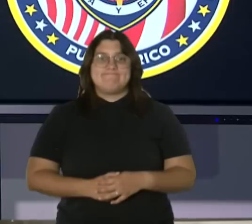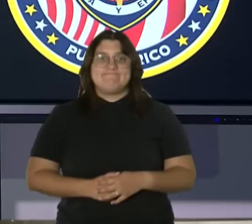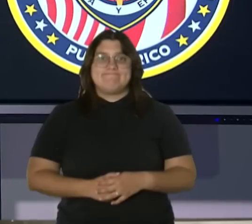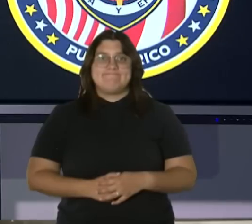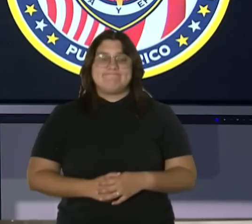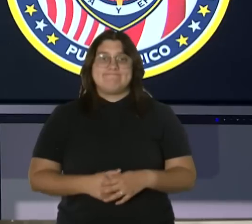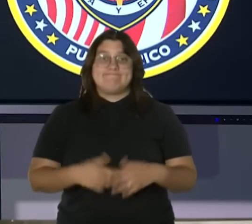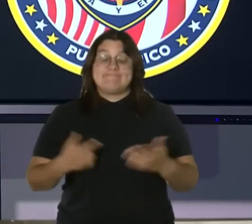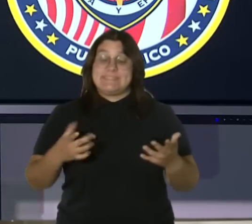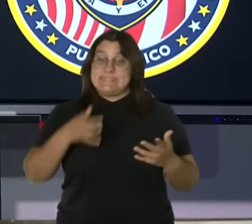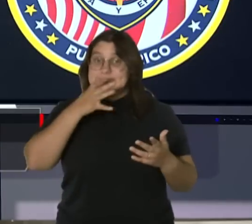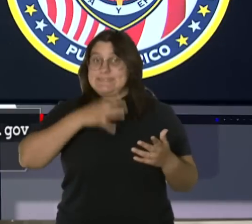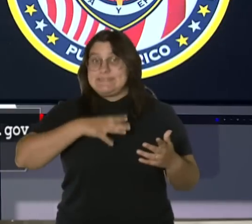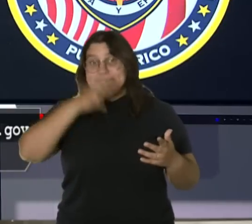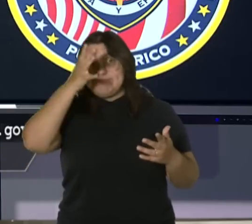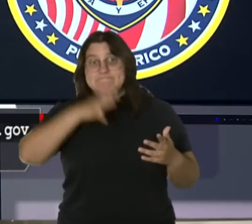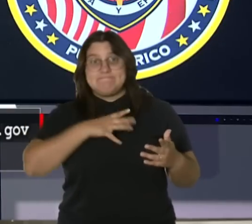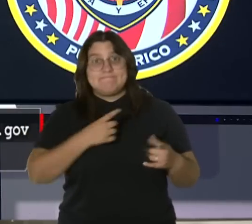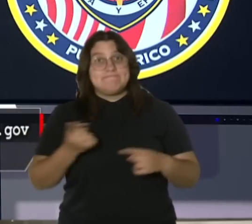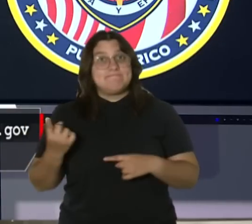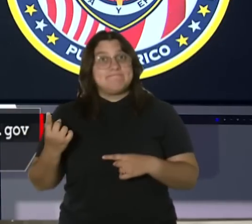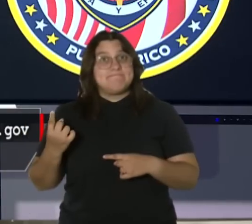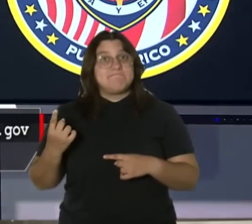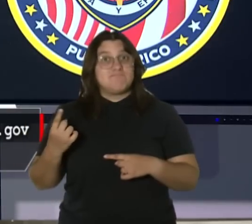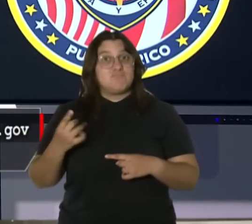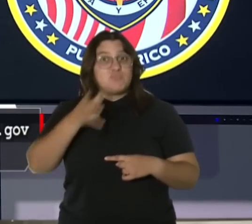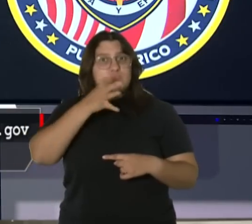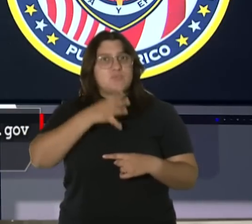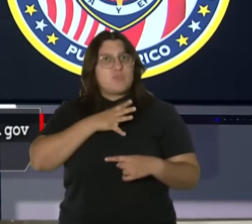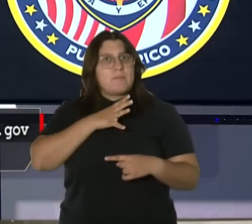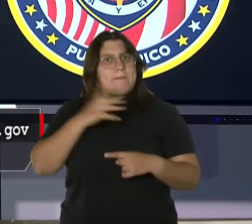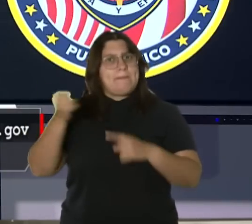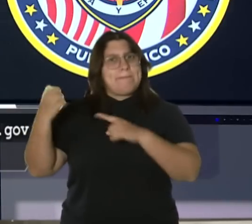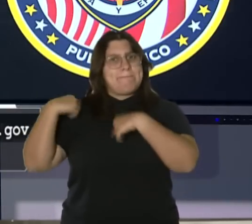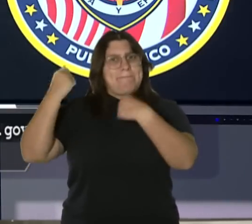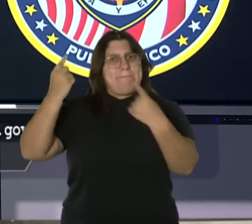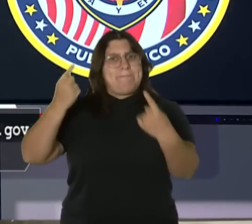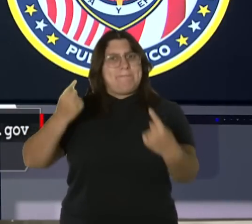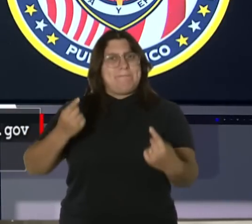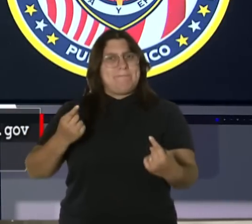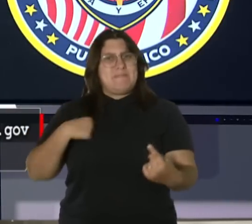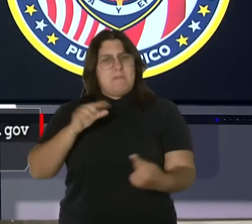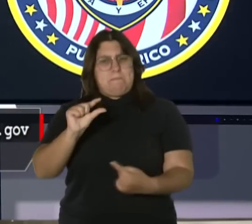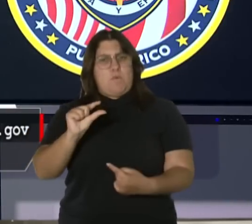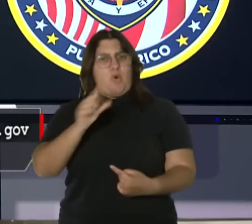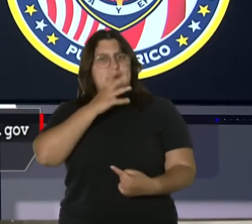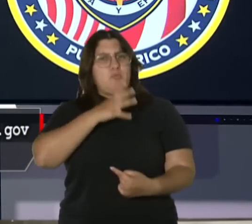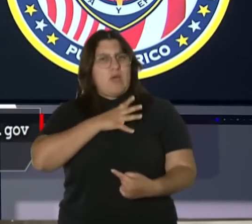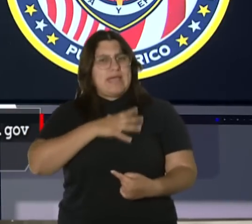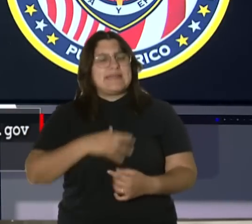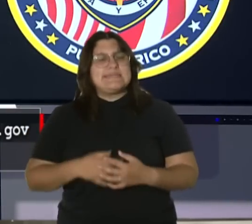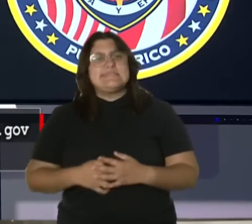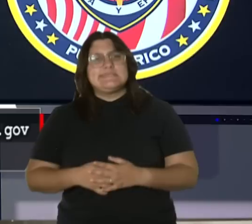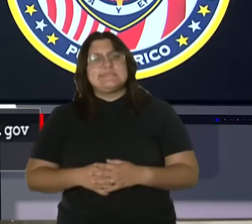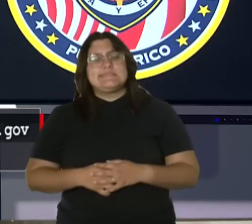damas y caballeros una dama aquí hemos presentado ha sido muy pocas verdad